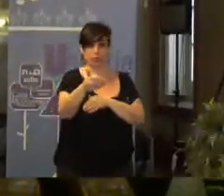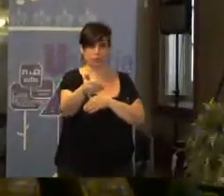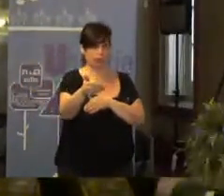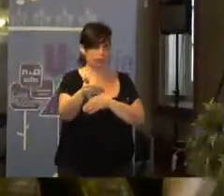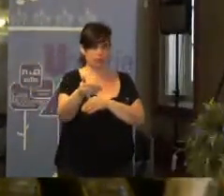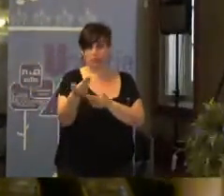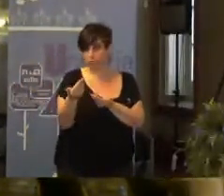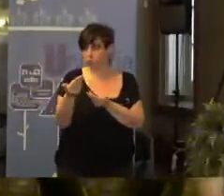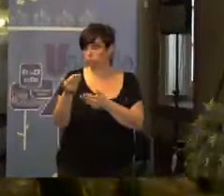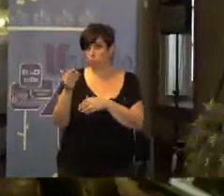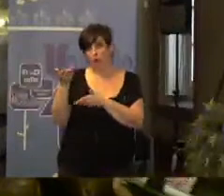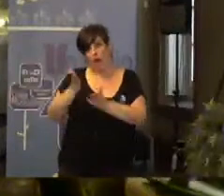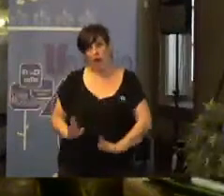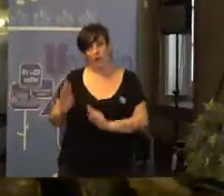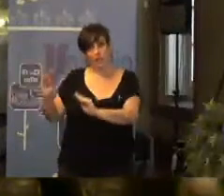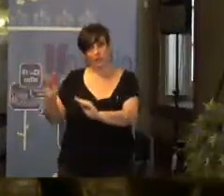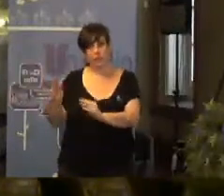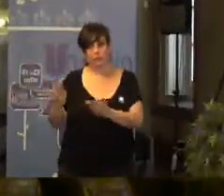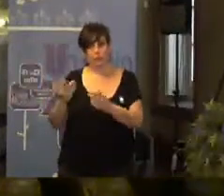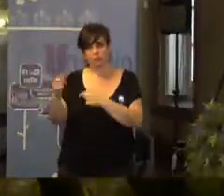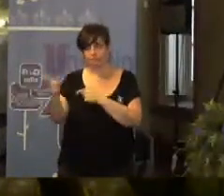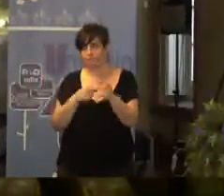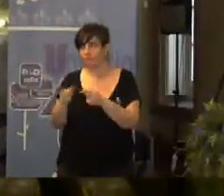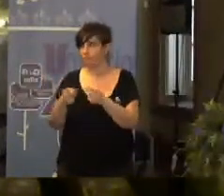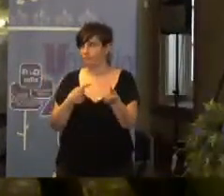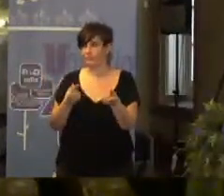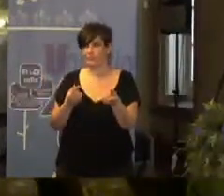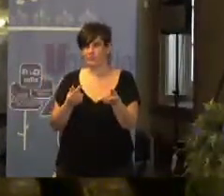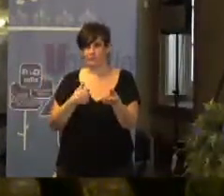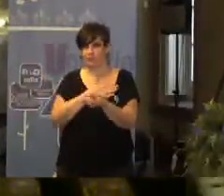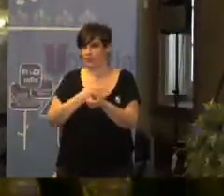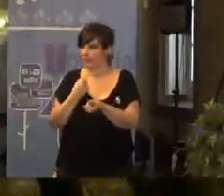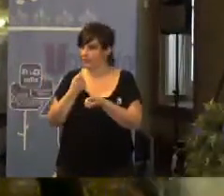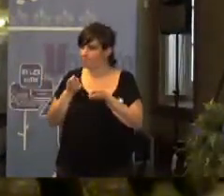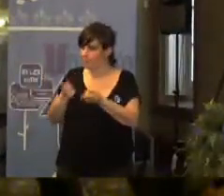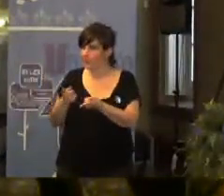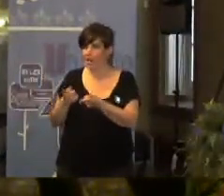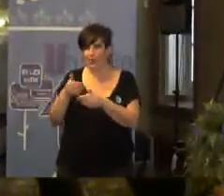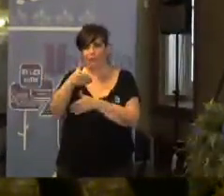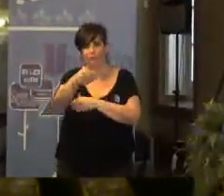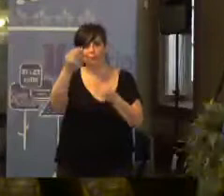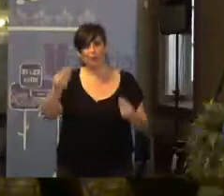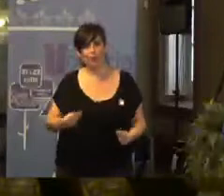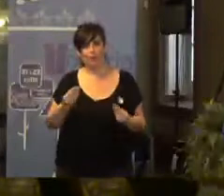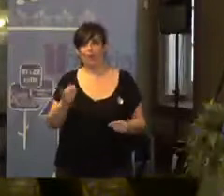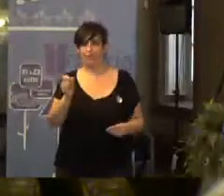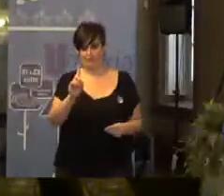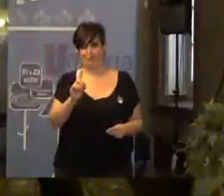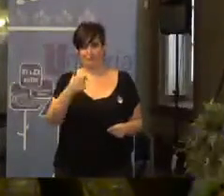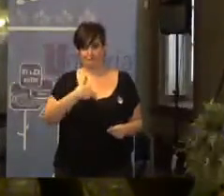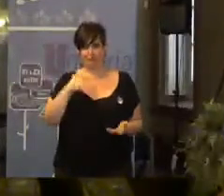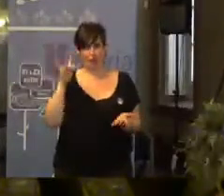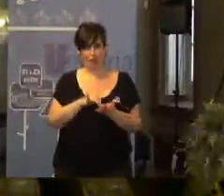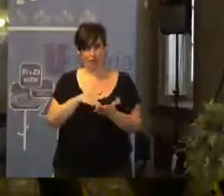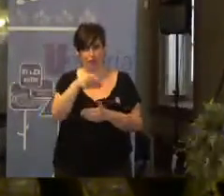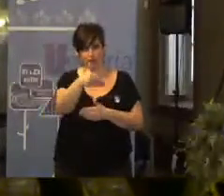filla pequena de Paula Verao, non, a mí gustaríame ver ese futuro, eu coincido totalmente con Tareixa. Entón, para iso temos que